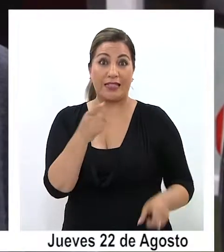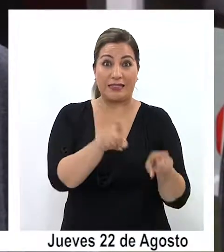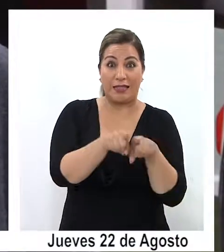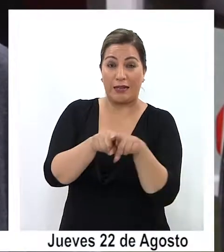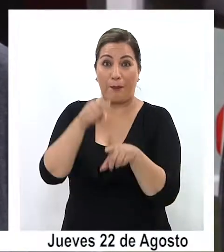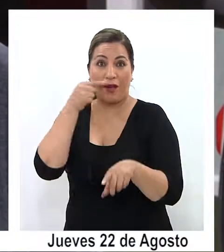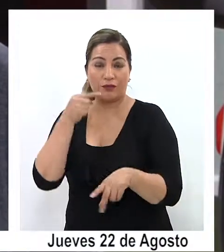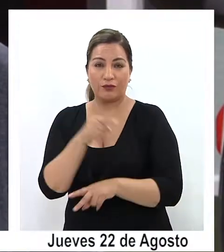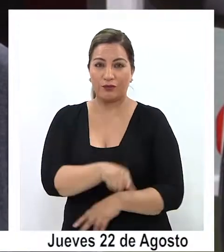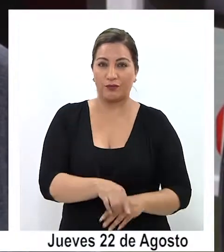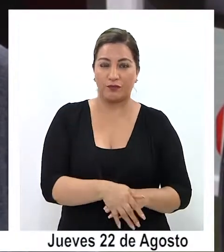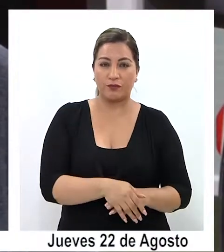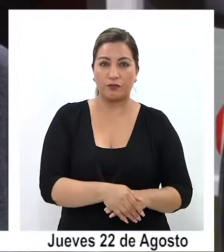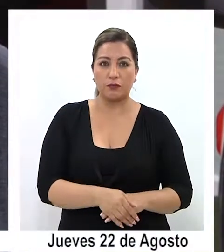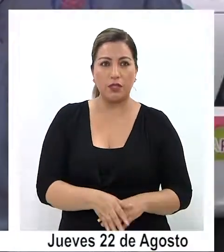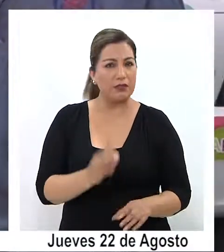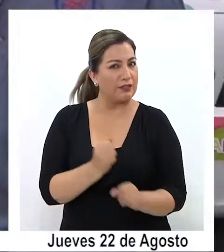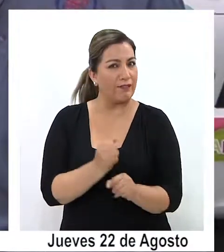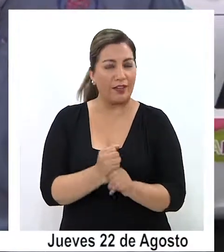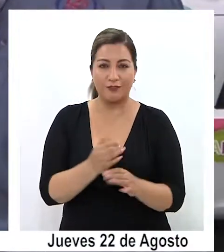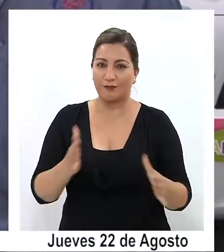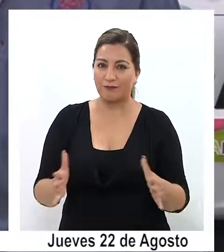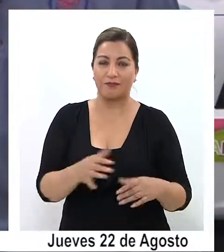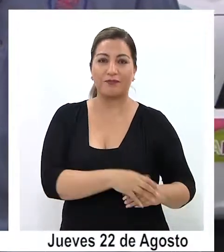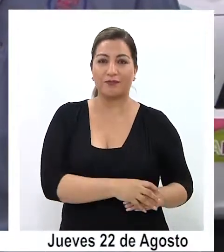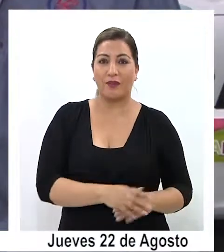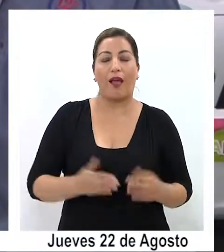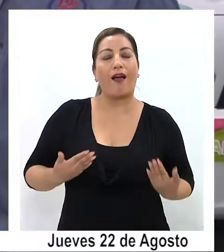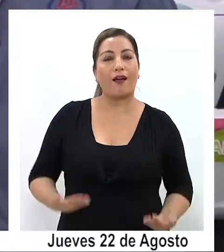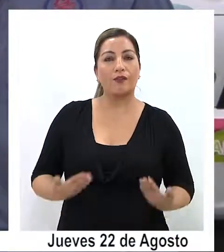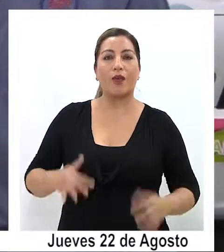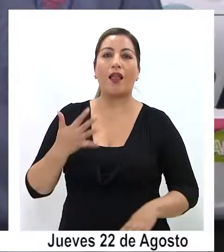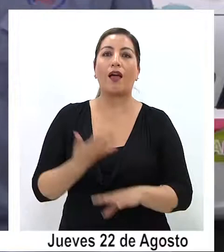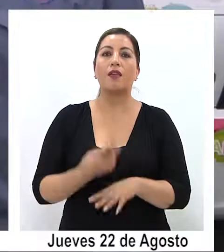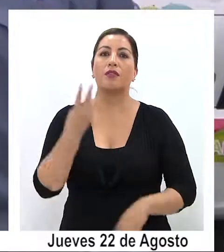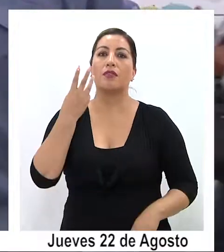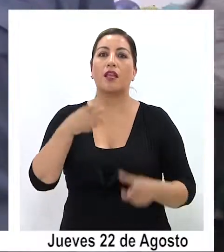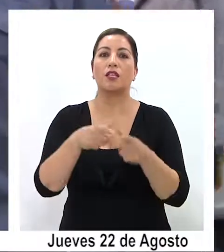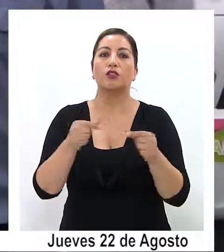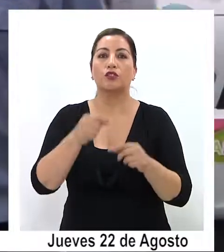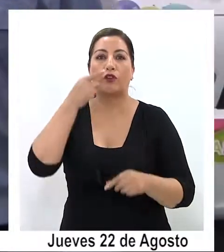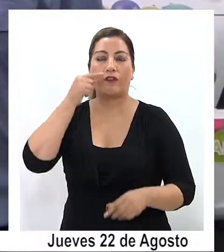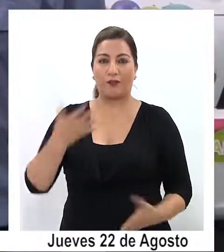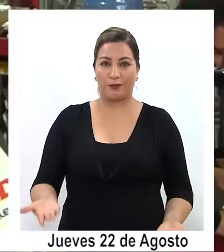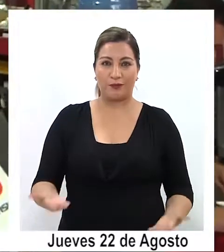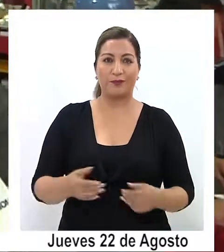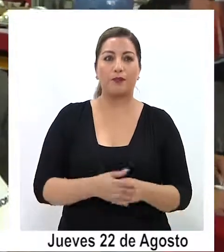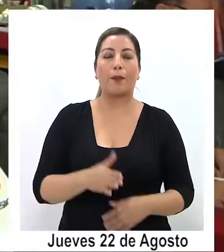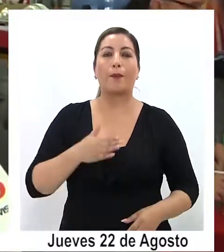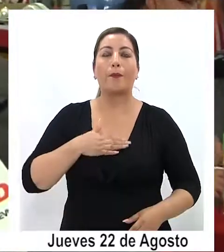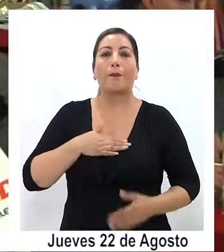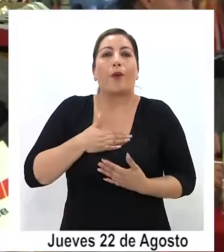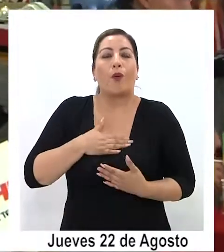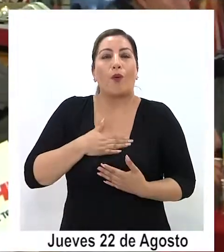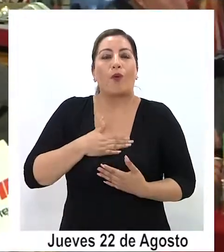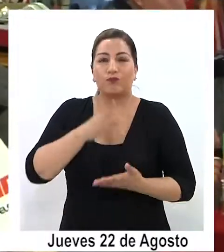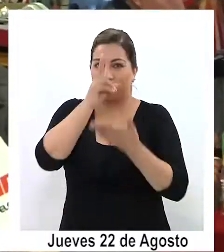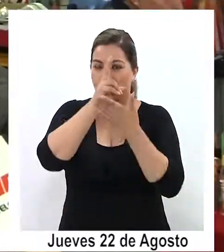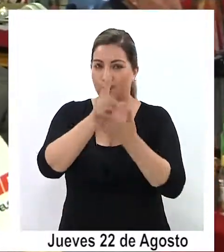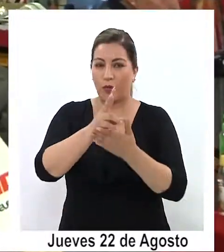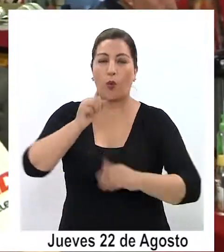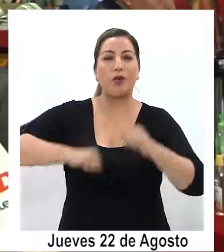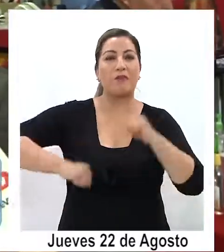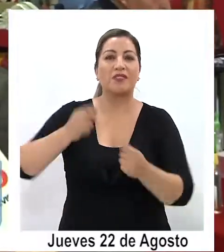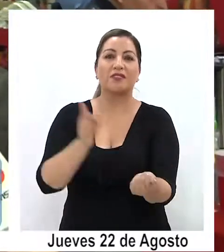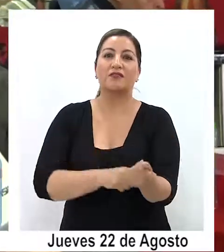hermanos en la ferretería, activos, y actualmente hay tres sobrinos también. Para mí es un honor trabajar acá en la ferretería, ya